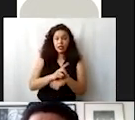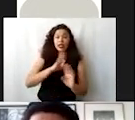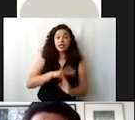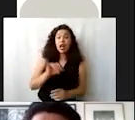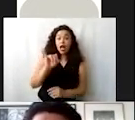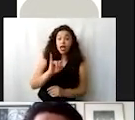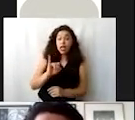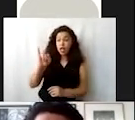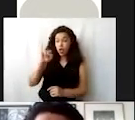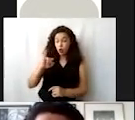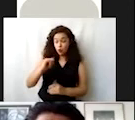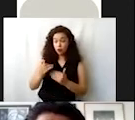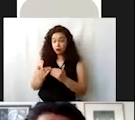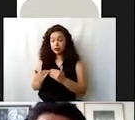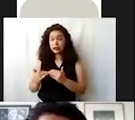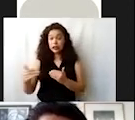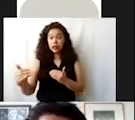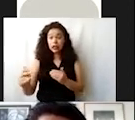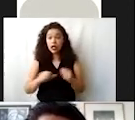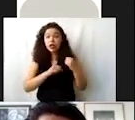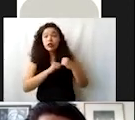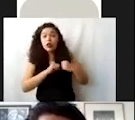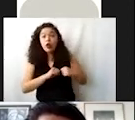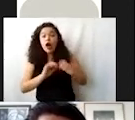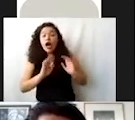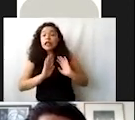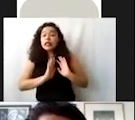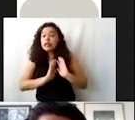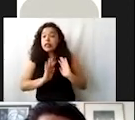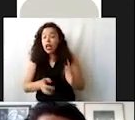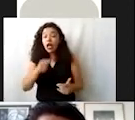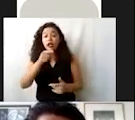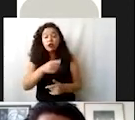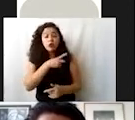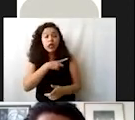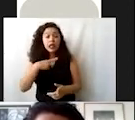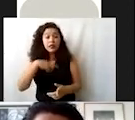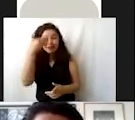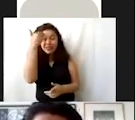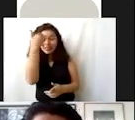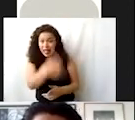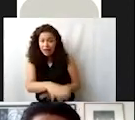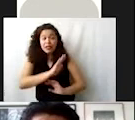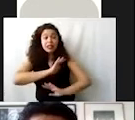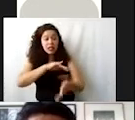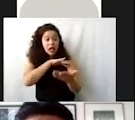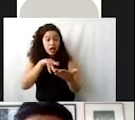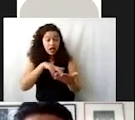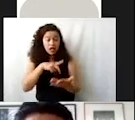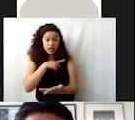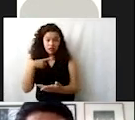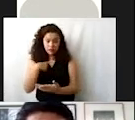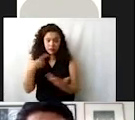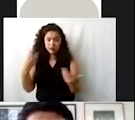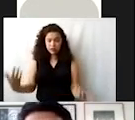la autoridad me dice que ya yo debo de estar enterados. ¿Y qué pasa si